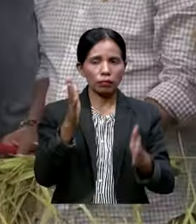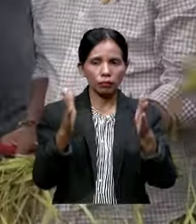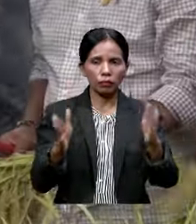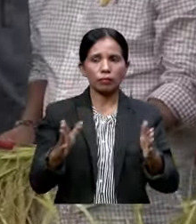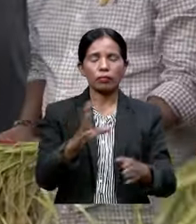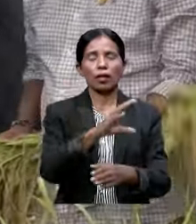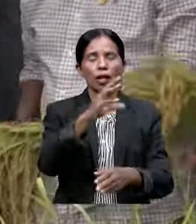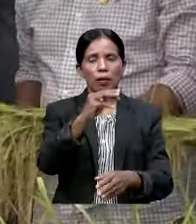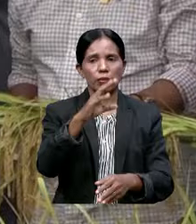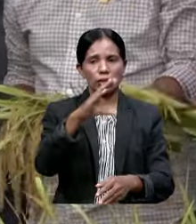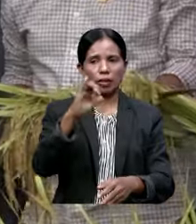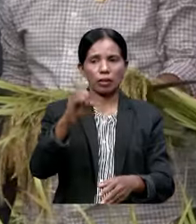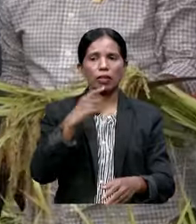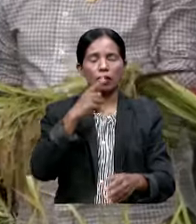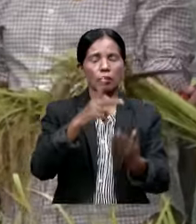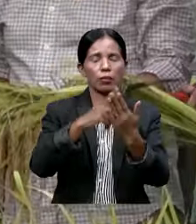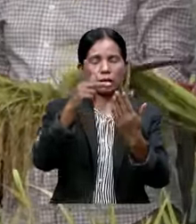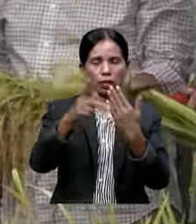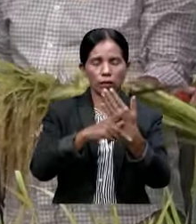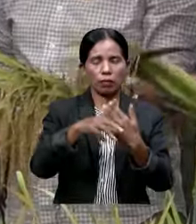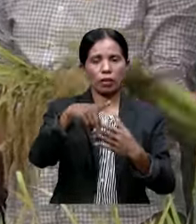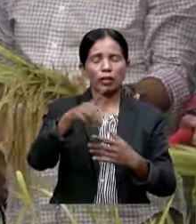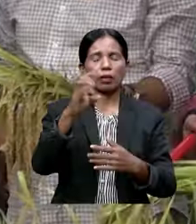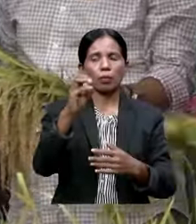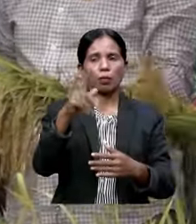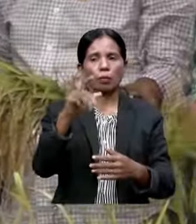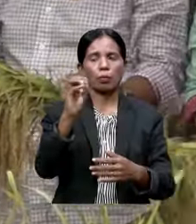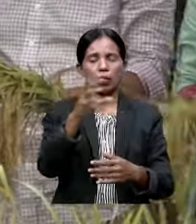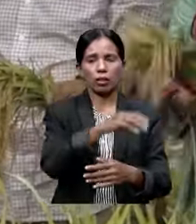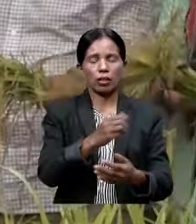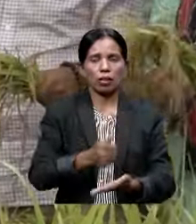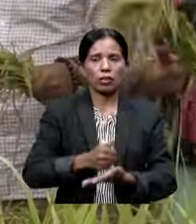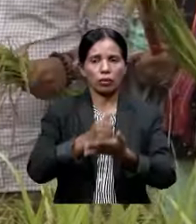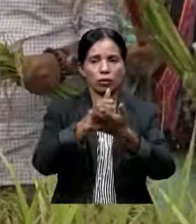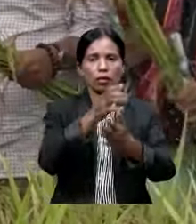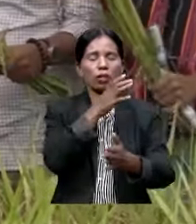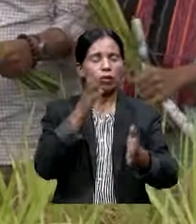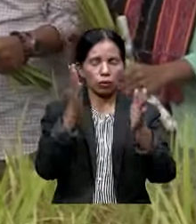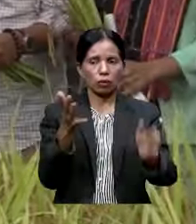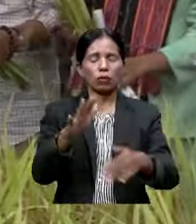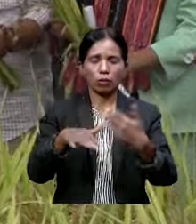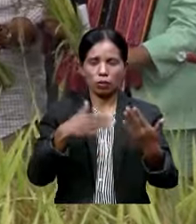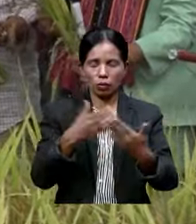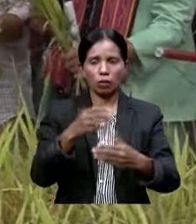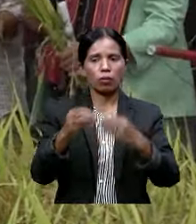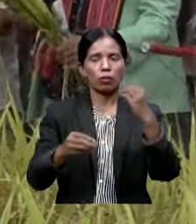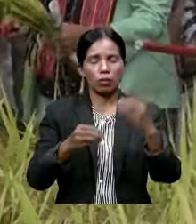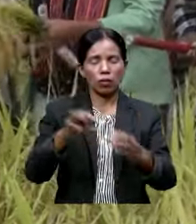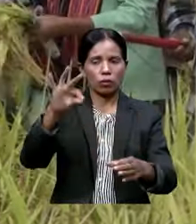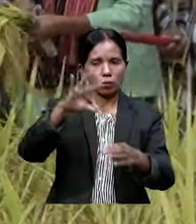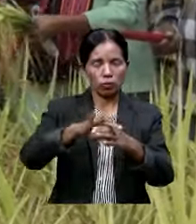Comércio e Indústria aprecia programa Demoplot husi CCITL ini tama facilita tebes agricultor sira liu-liu konaba produsam